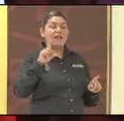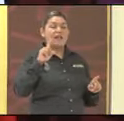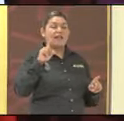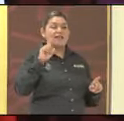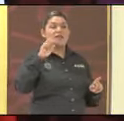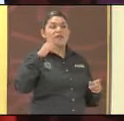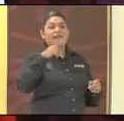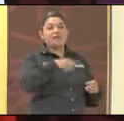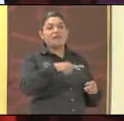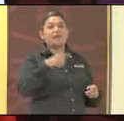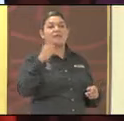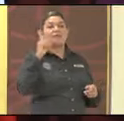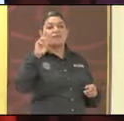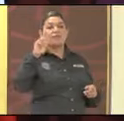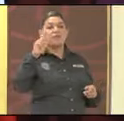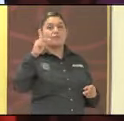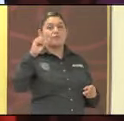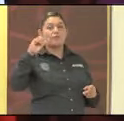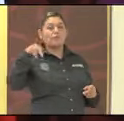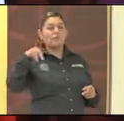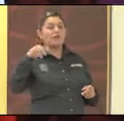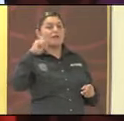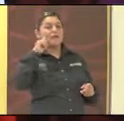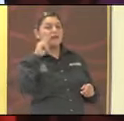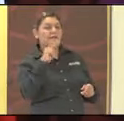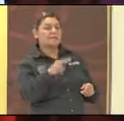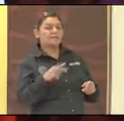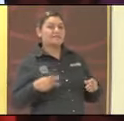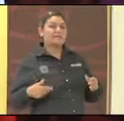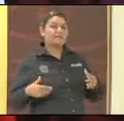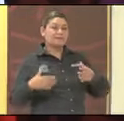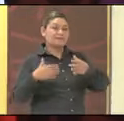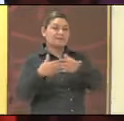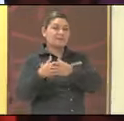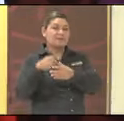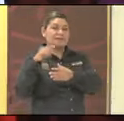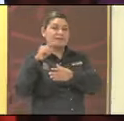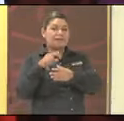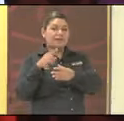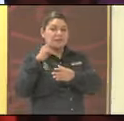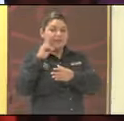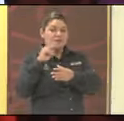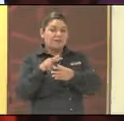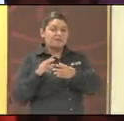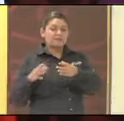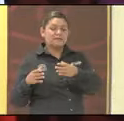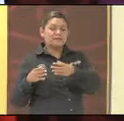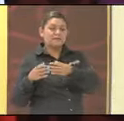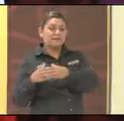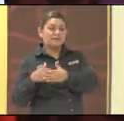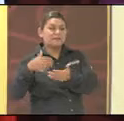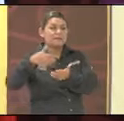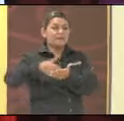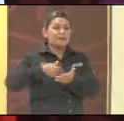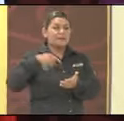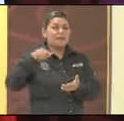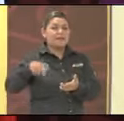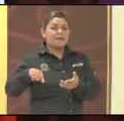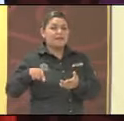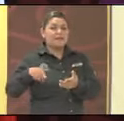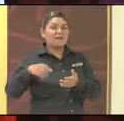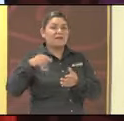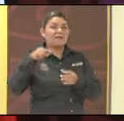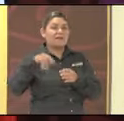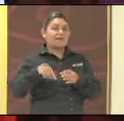Duport, ahí bajando con agua, estaban equipando el sistema hidráulico, ¿verdad? De ahí la draga se movió al